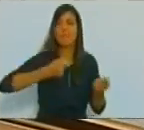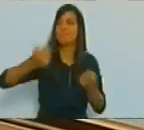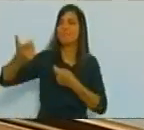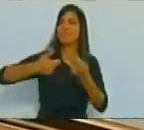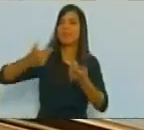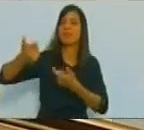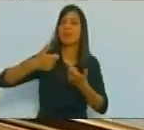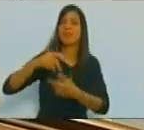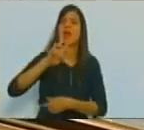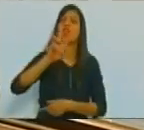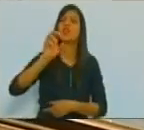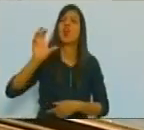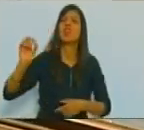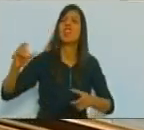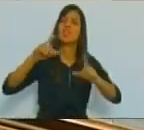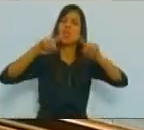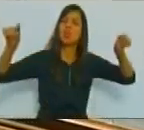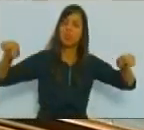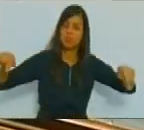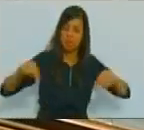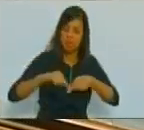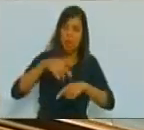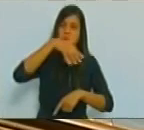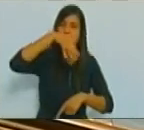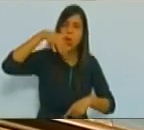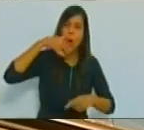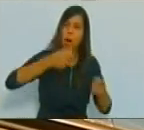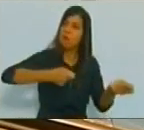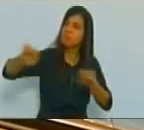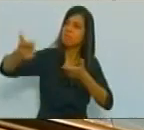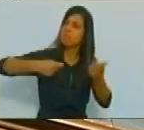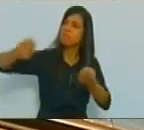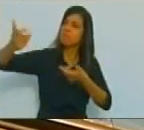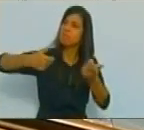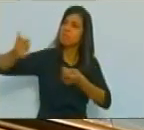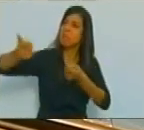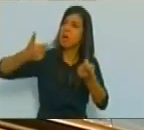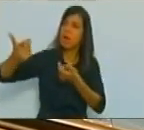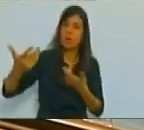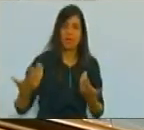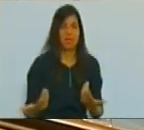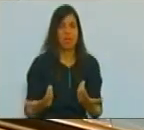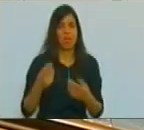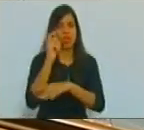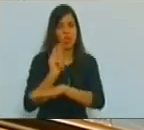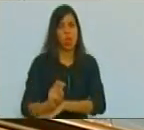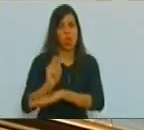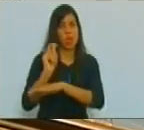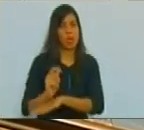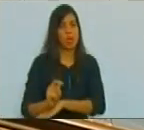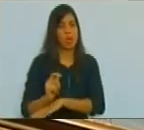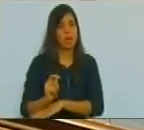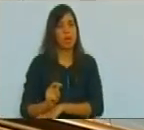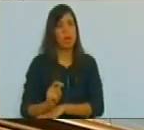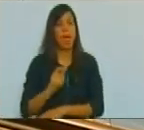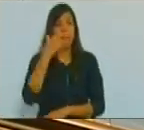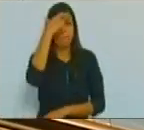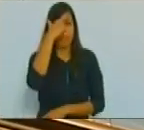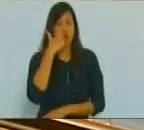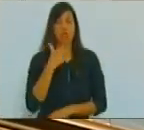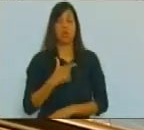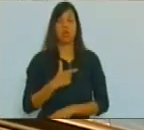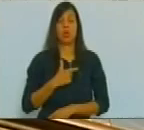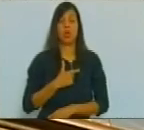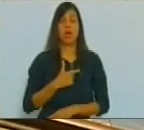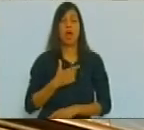200 contenedores de cocaína los estados unidos cuando una persona un ciudadano va a entrar por una aduana